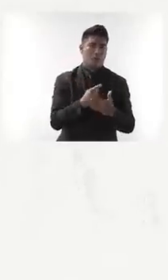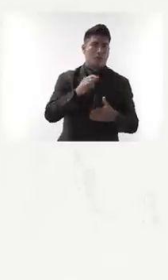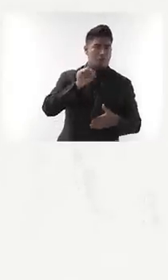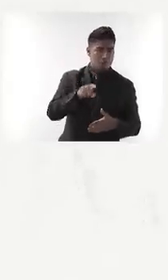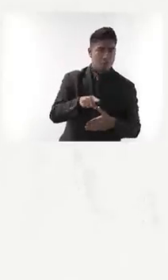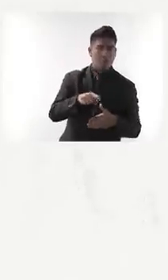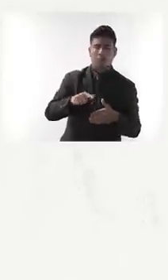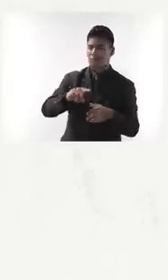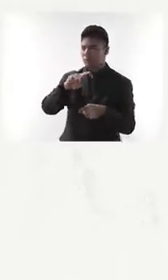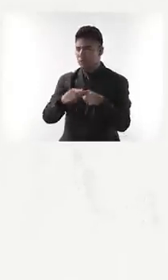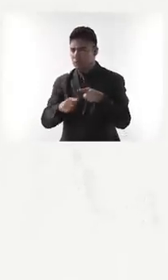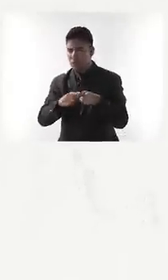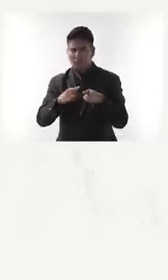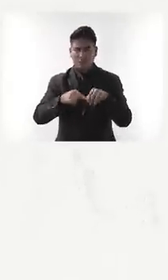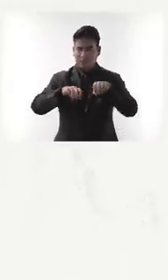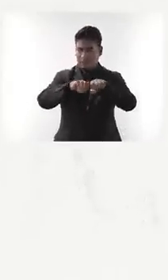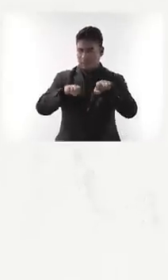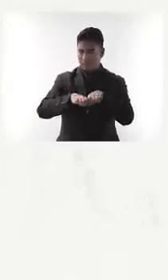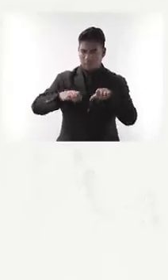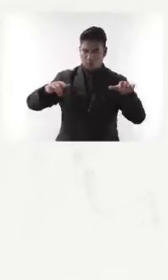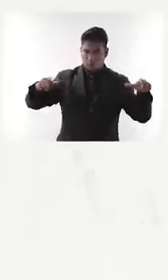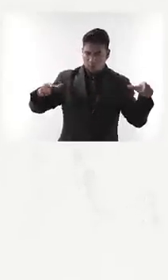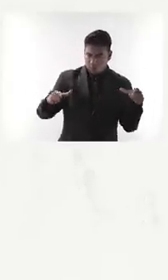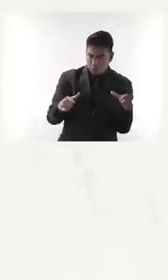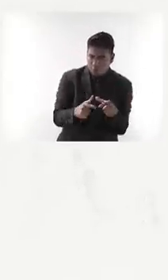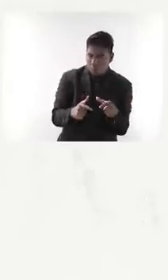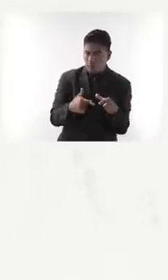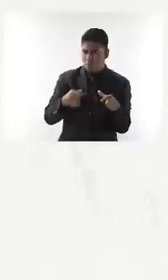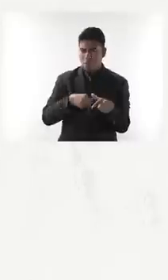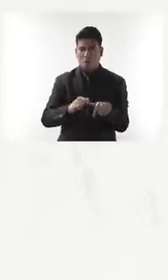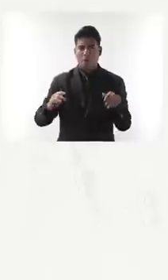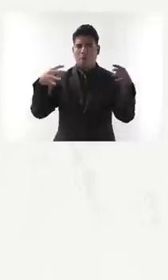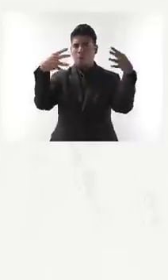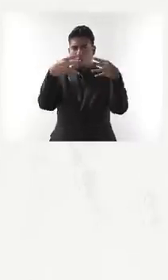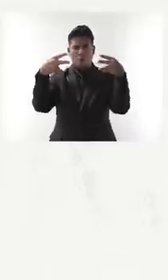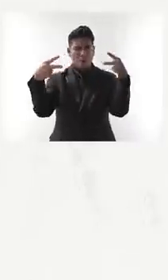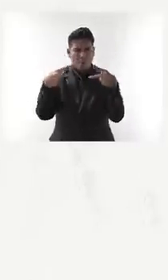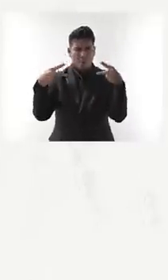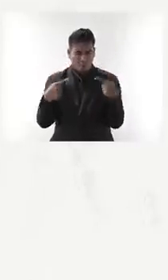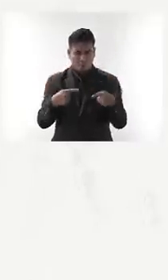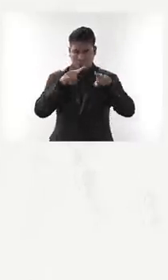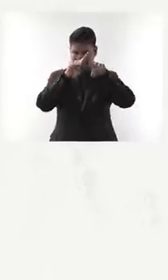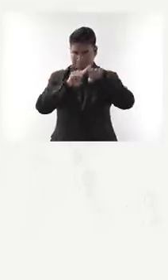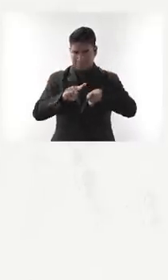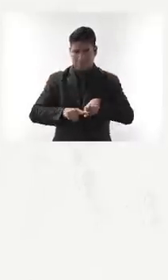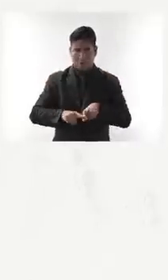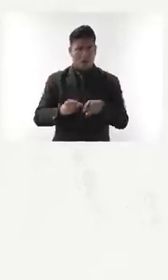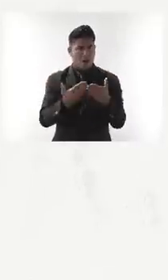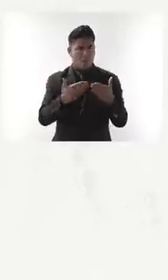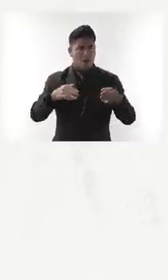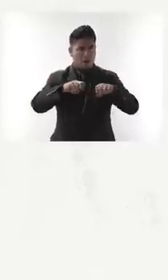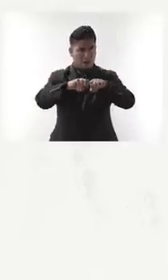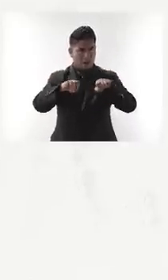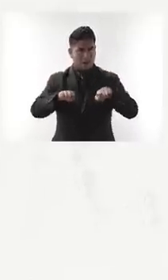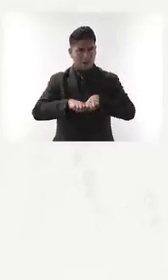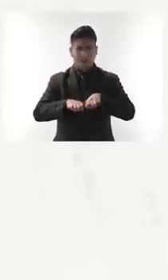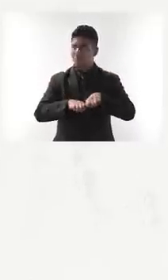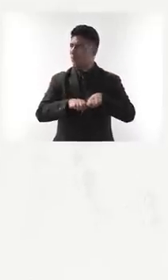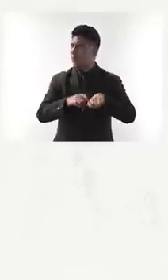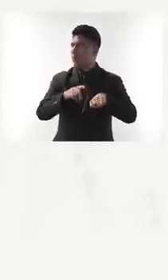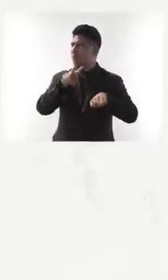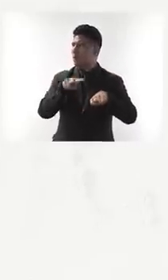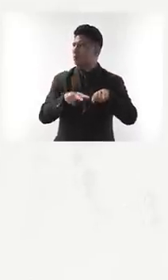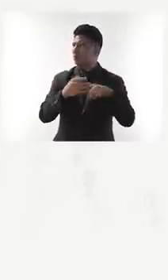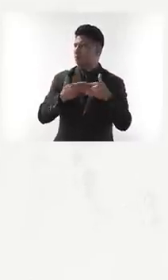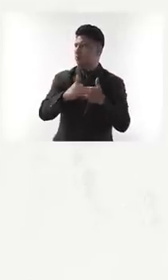repechaje. ¿Qué hacemos en la Leagues Cup? En la Leagues Cup, el equipo mexicano que va a 16avos es el que más puntos